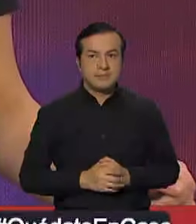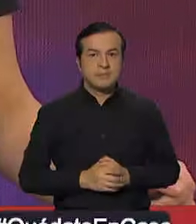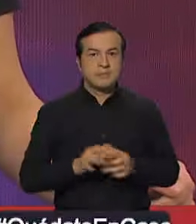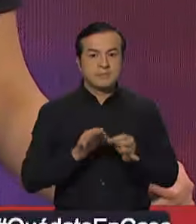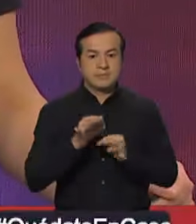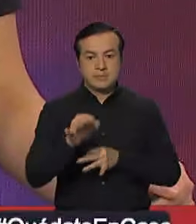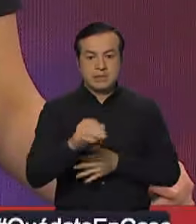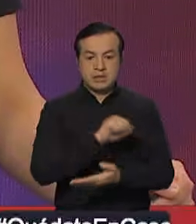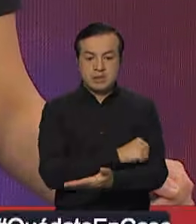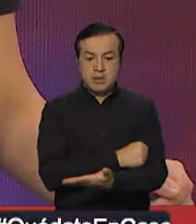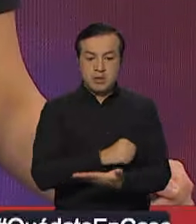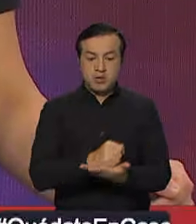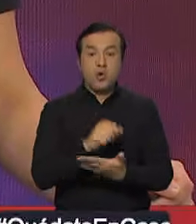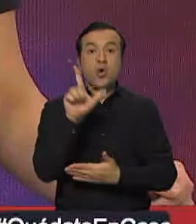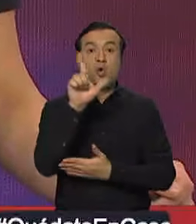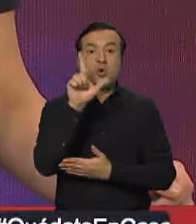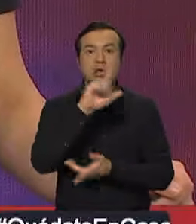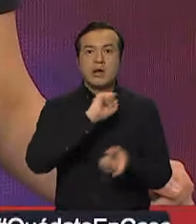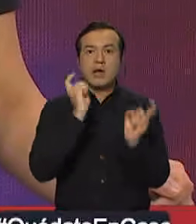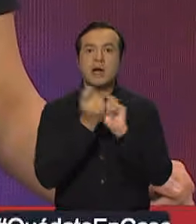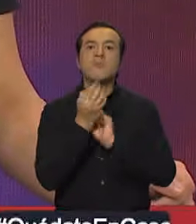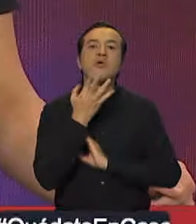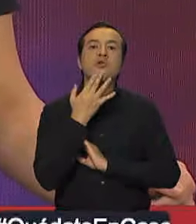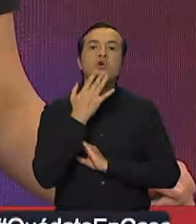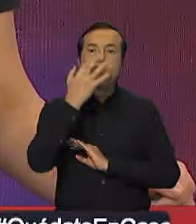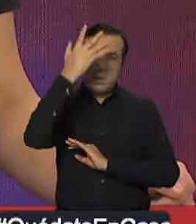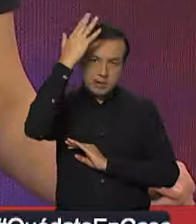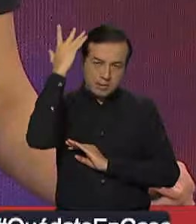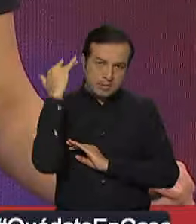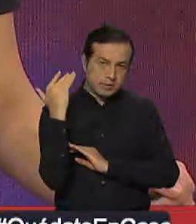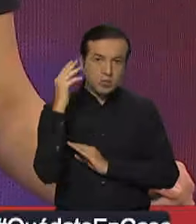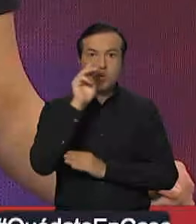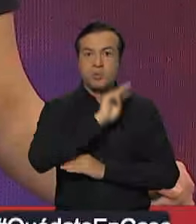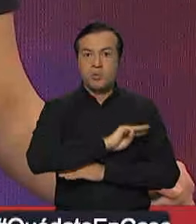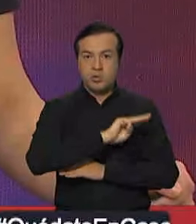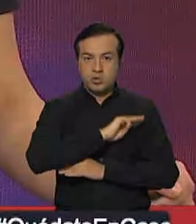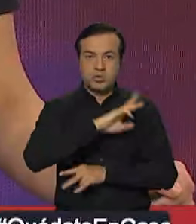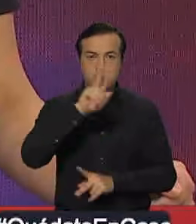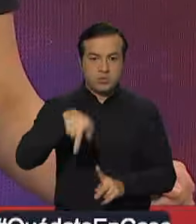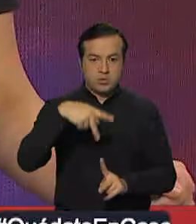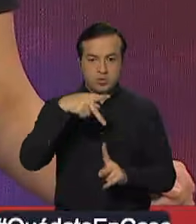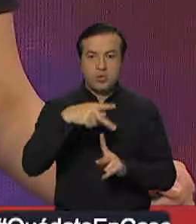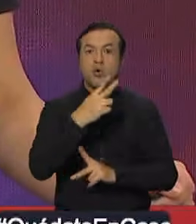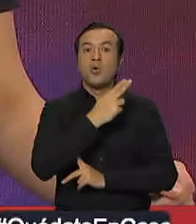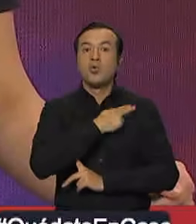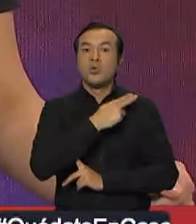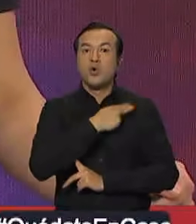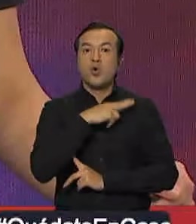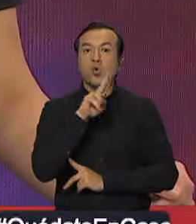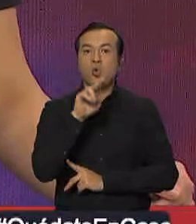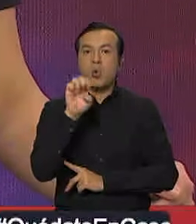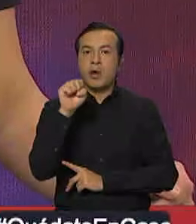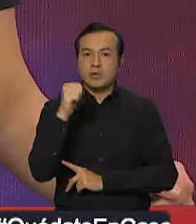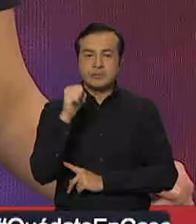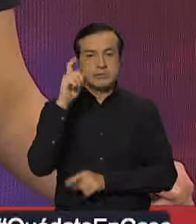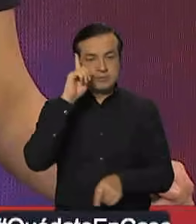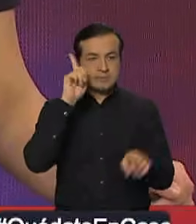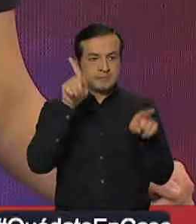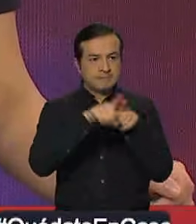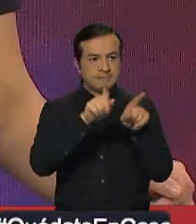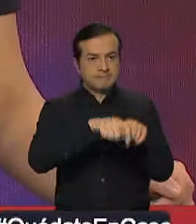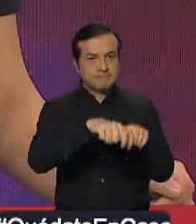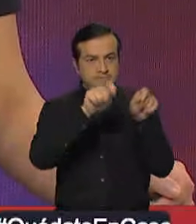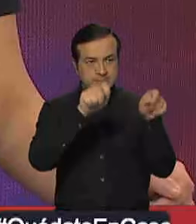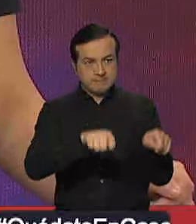San Borondón desde este lunes pasa a semáforo amarillo. El municipio, la prefectura y la Universidad de Espíritu Santo firmaron un convenio para